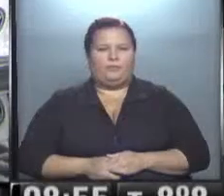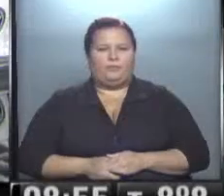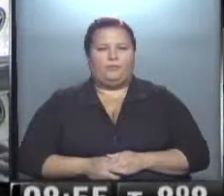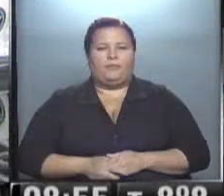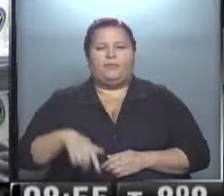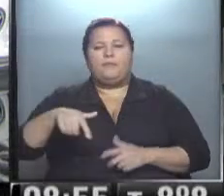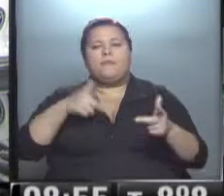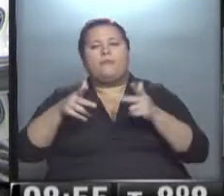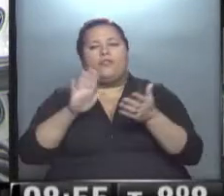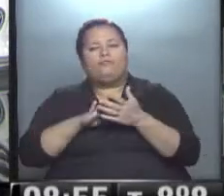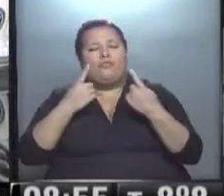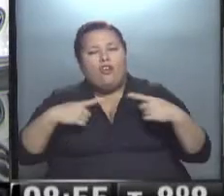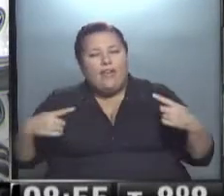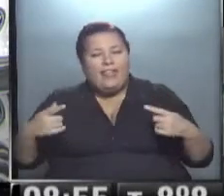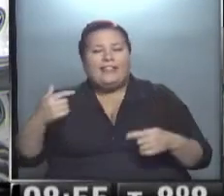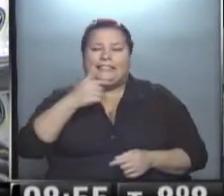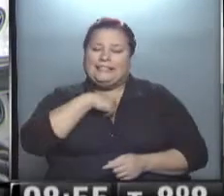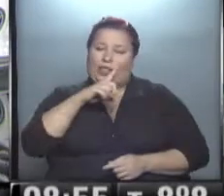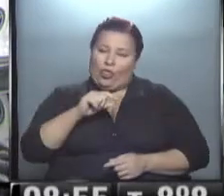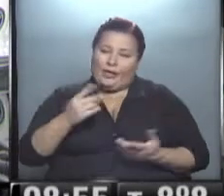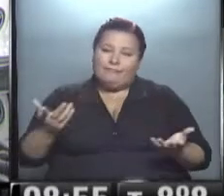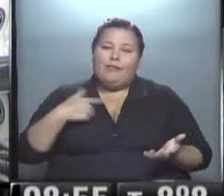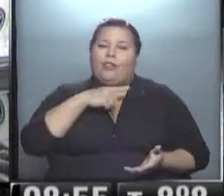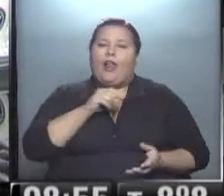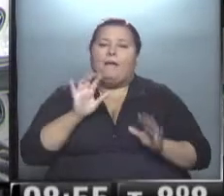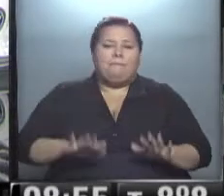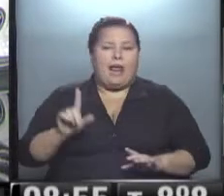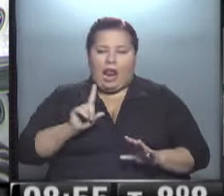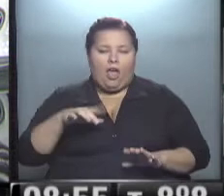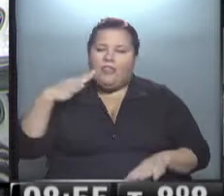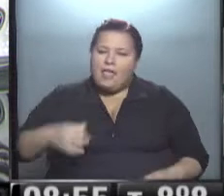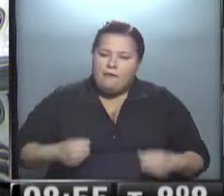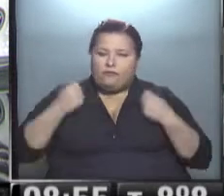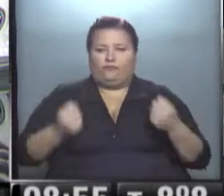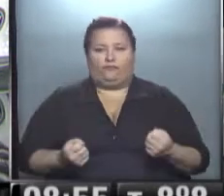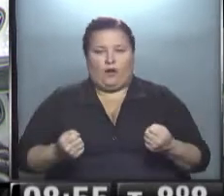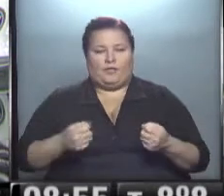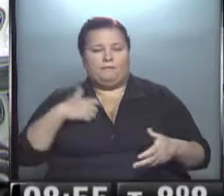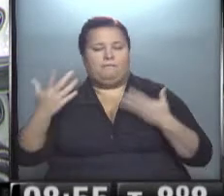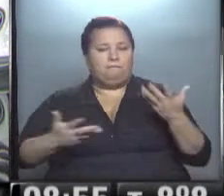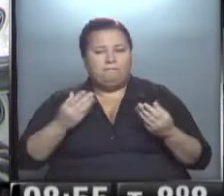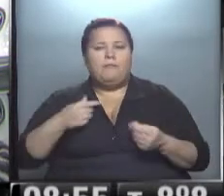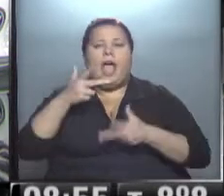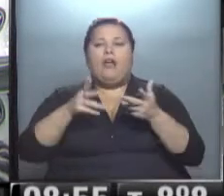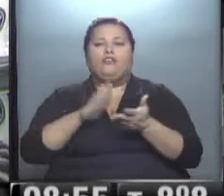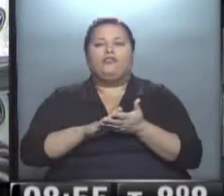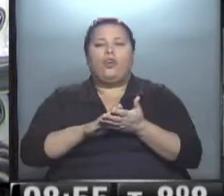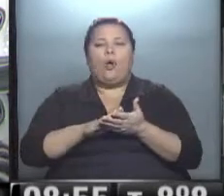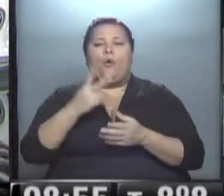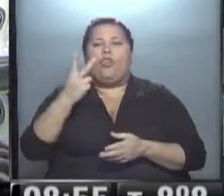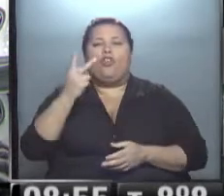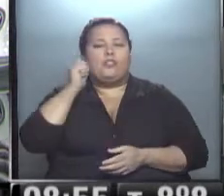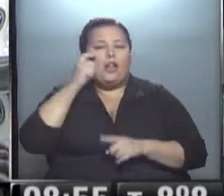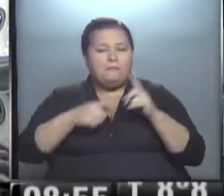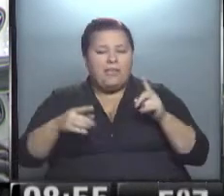Vamos a hablar de una de esas noticias que nos duelen, pero el dolor no nos tiene que paralizar, sino todo lo contrario, nos tiene que movilizar. Vamos a hablar de Bauti, tiene